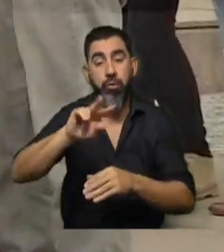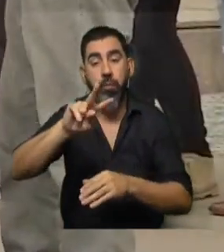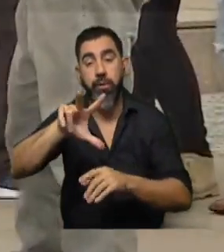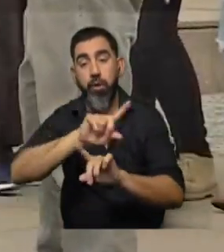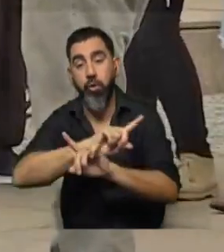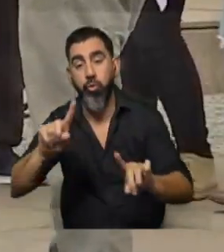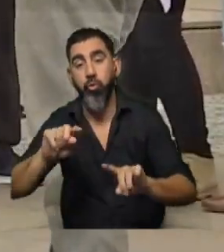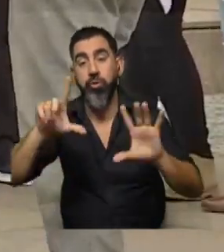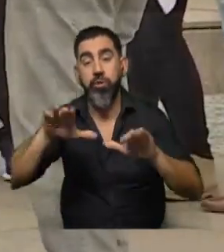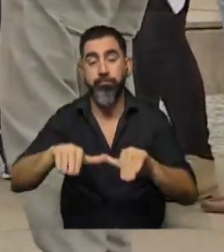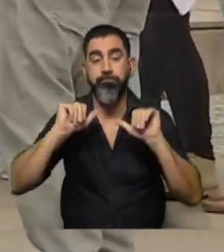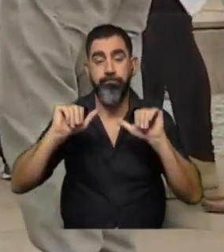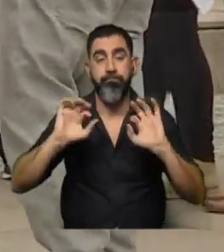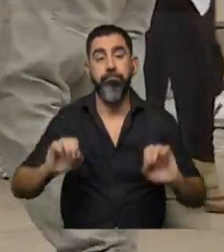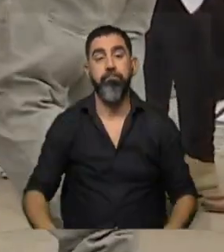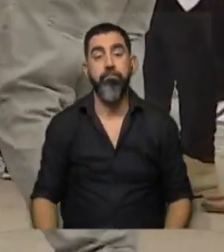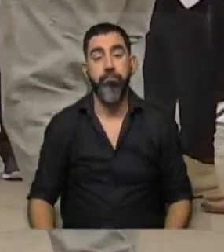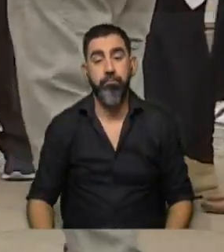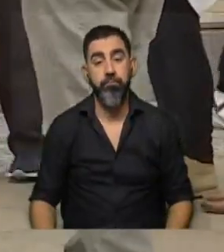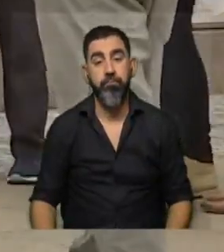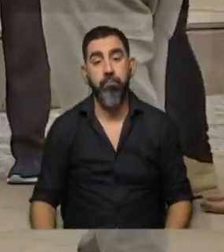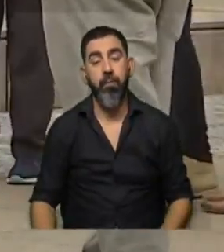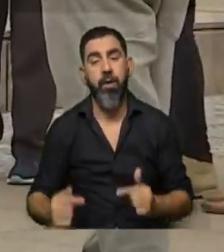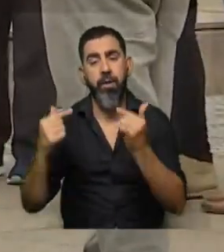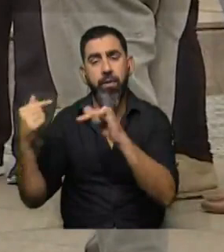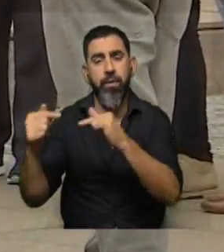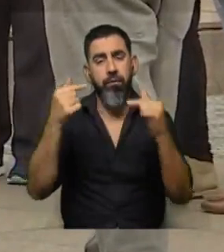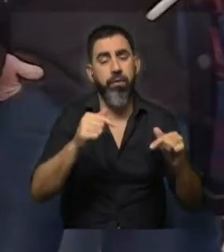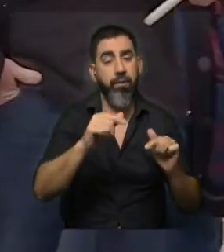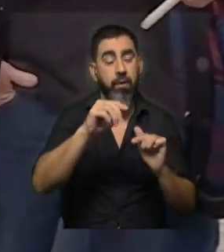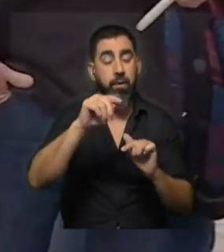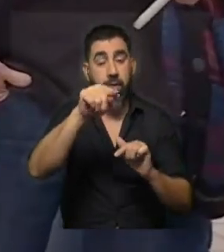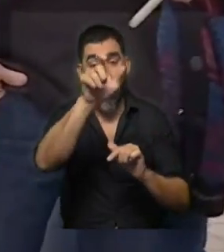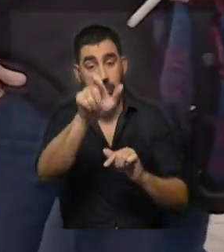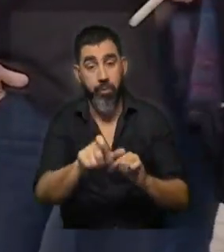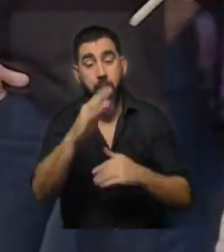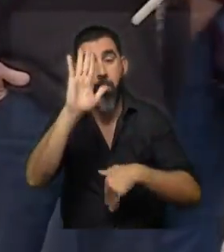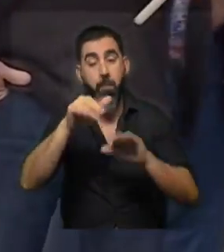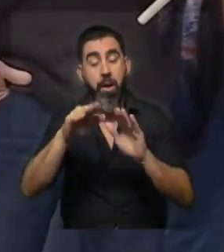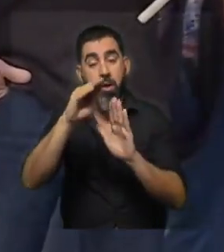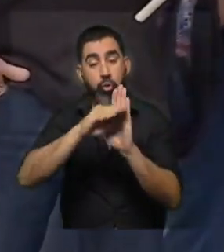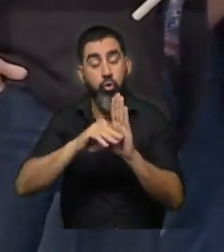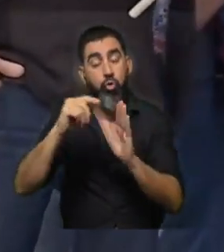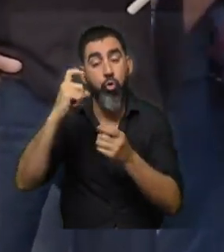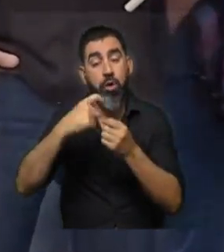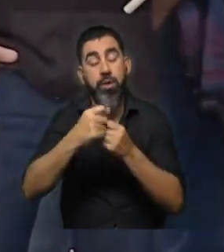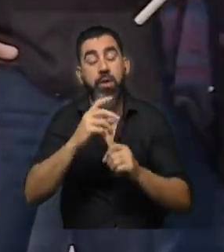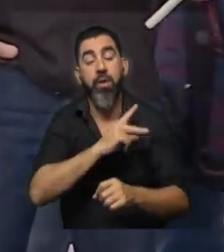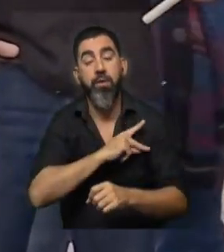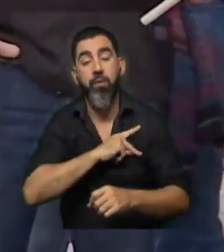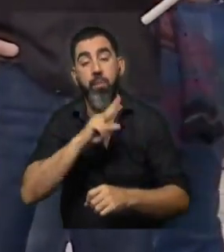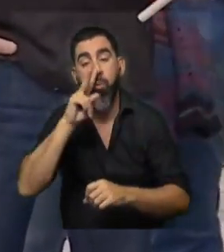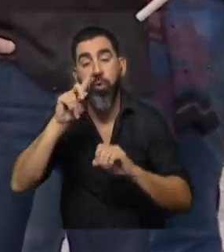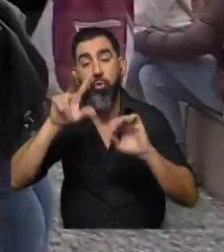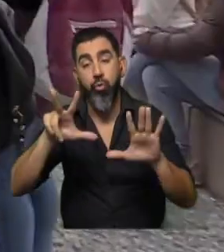en contra y siete abstenciones la diferencias entre Cabrera y la lista mayoritaria del sindicato comenzaron en diciembre de 2018